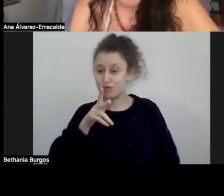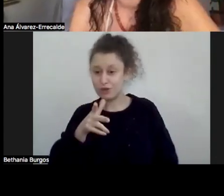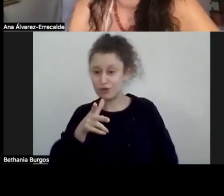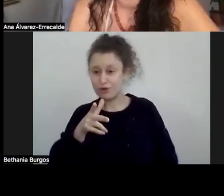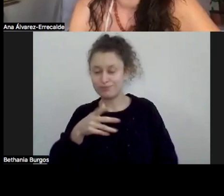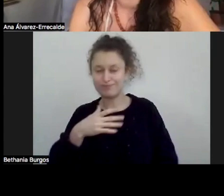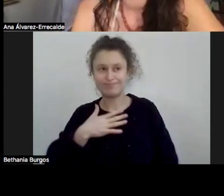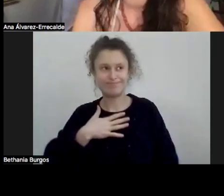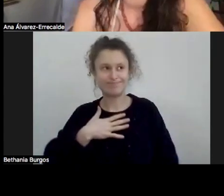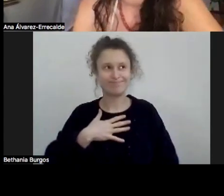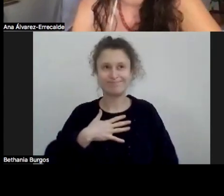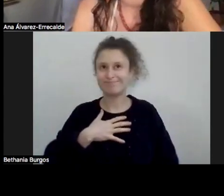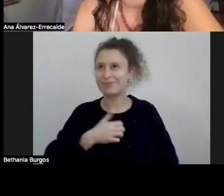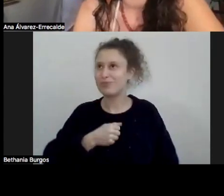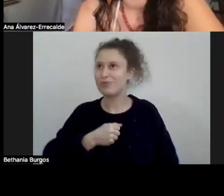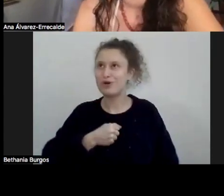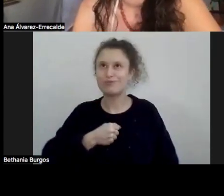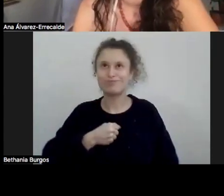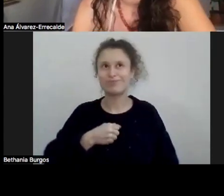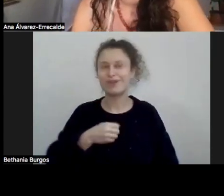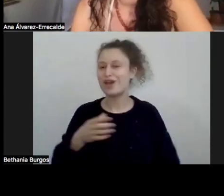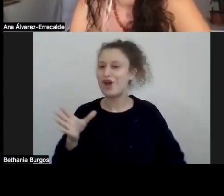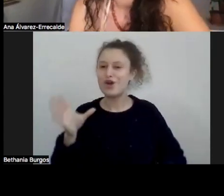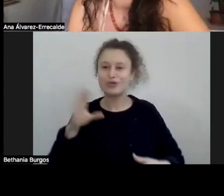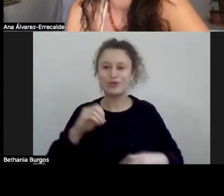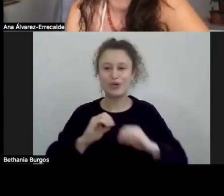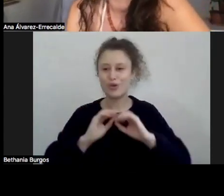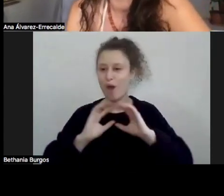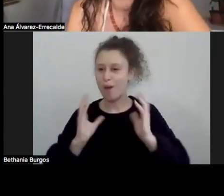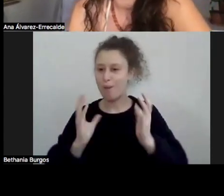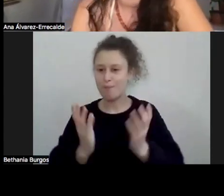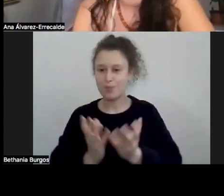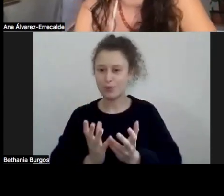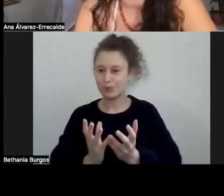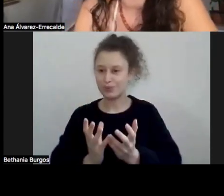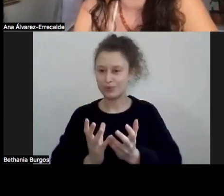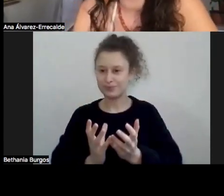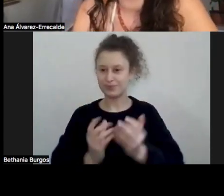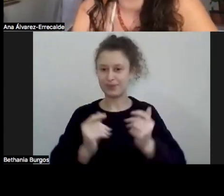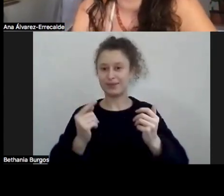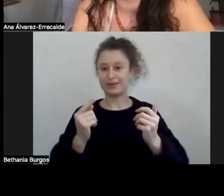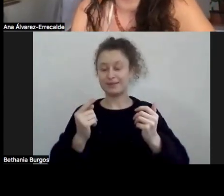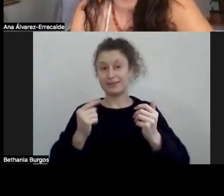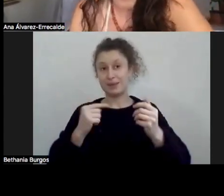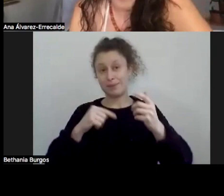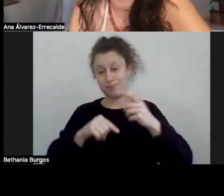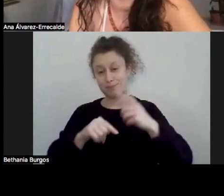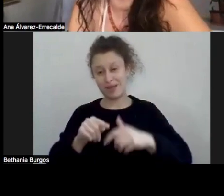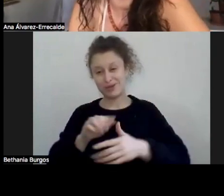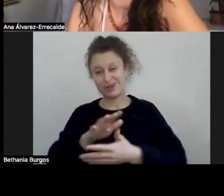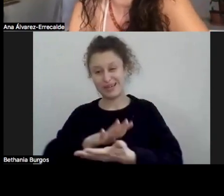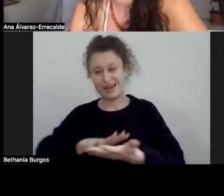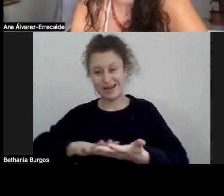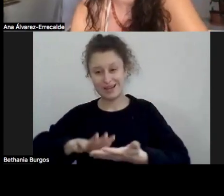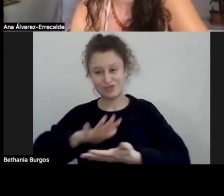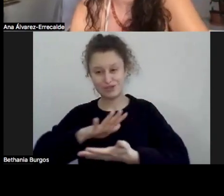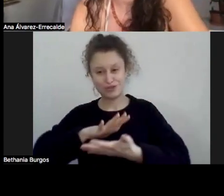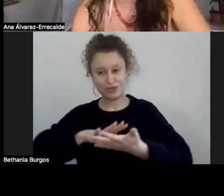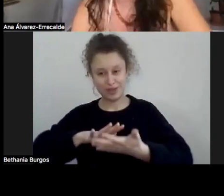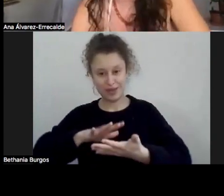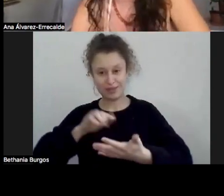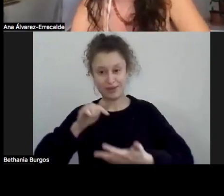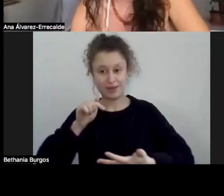calle siente que para la sociedad Teo no existe, porque tienen justo la escuela enfrente